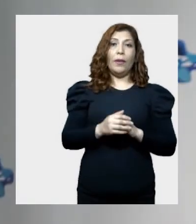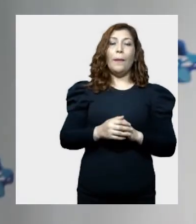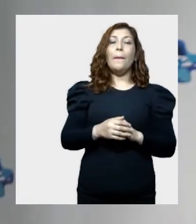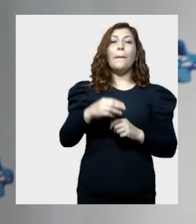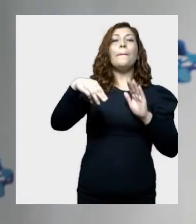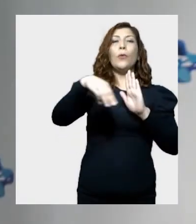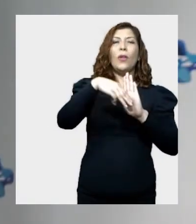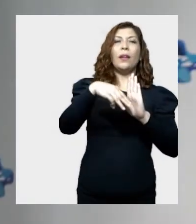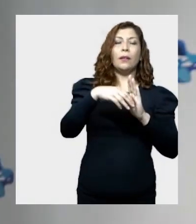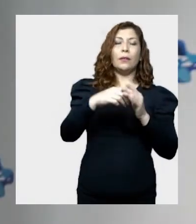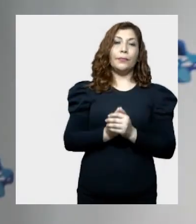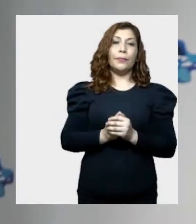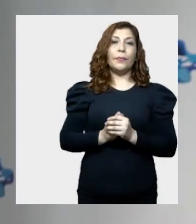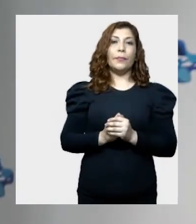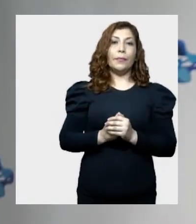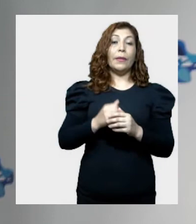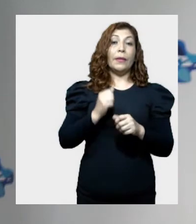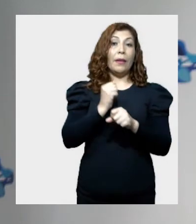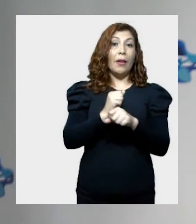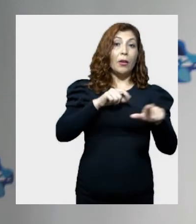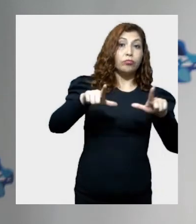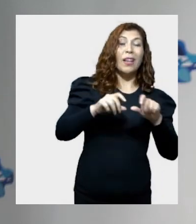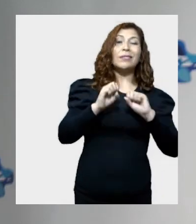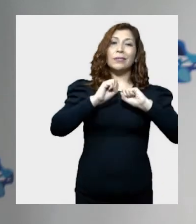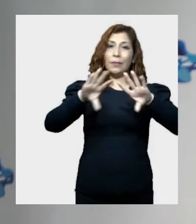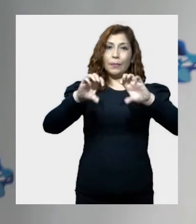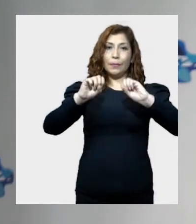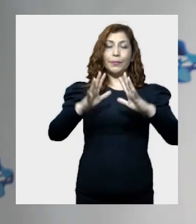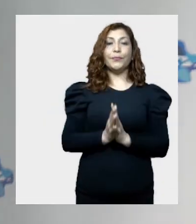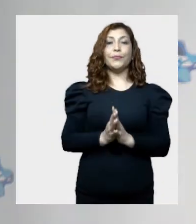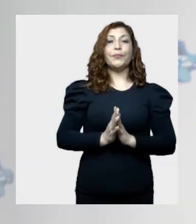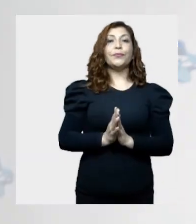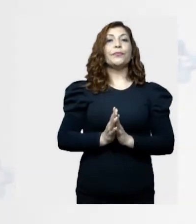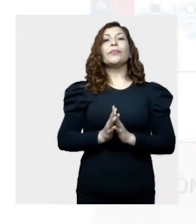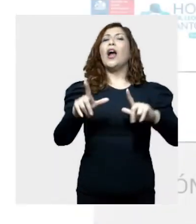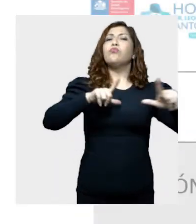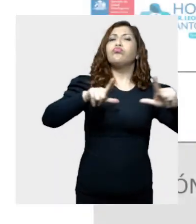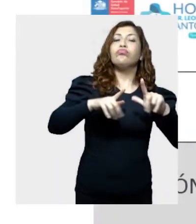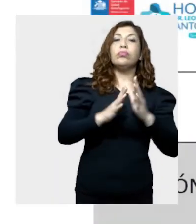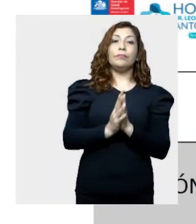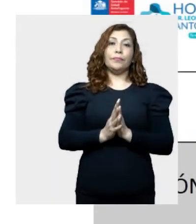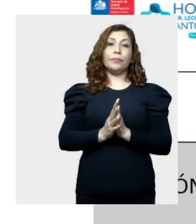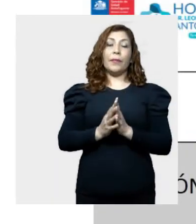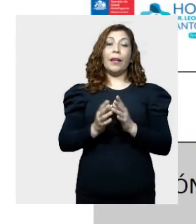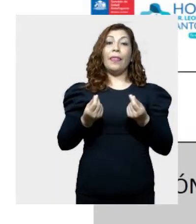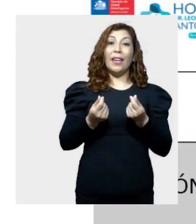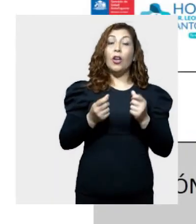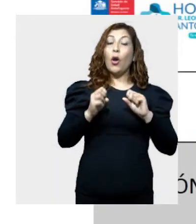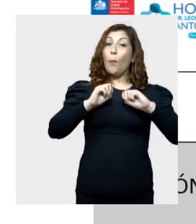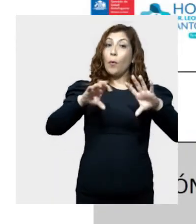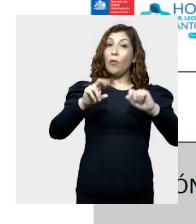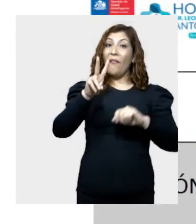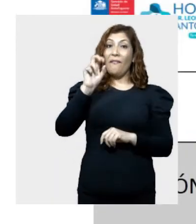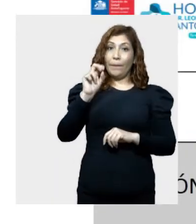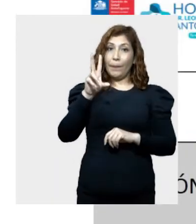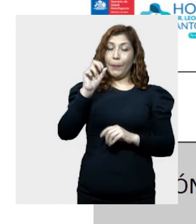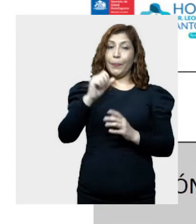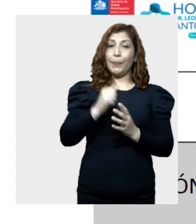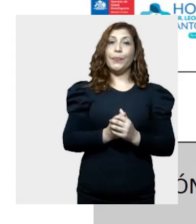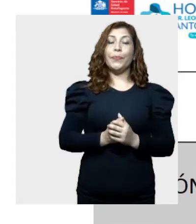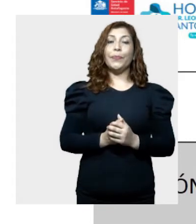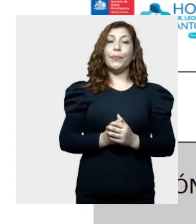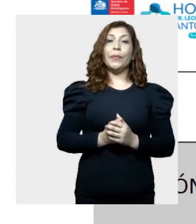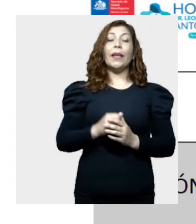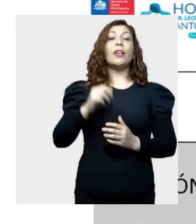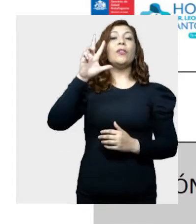Gestión de las personas, capacitación. La ejecución presupuestaria en capacitación en 2020 fue